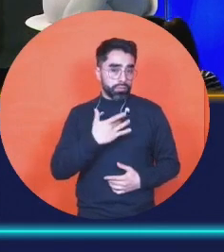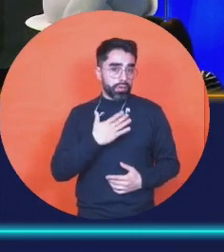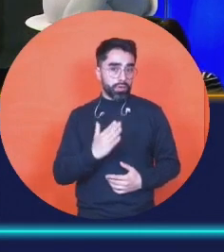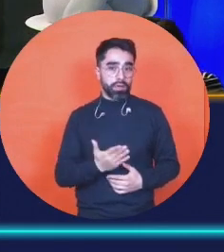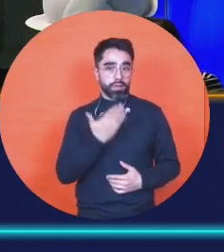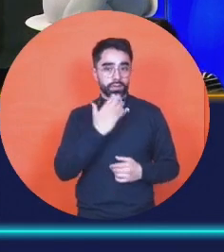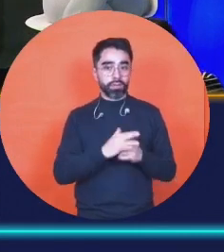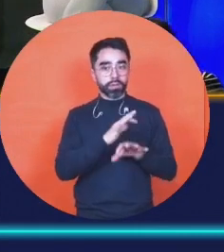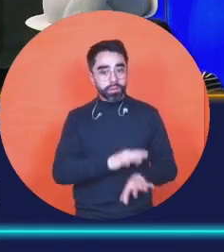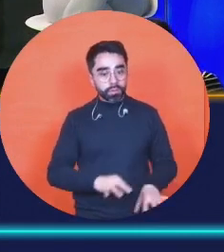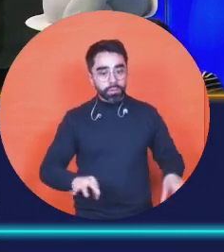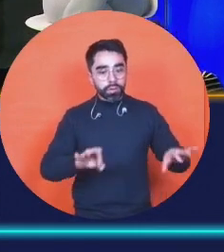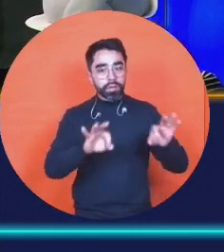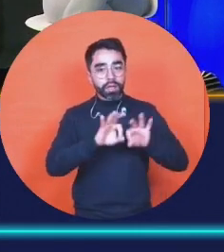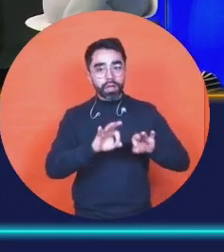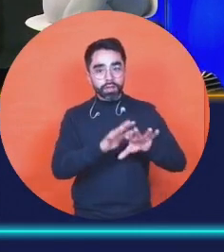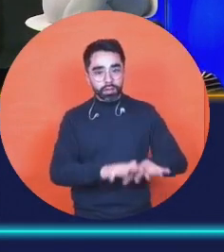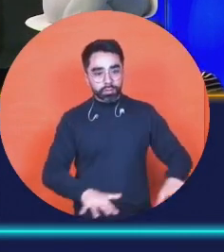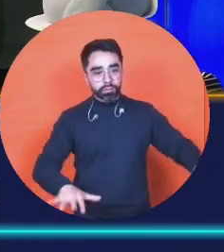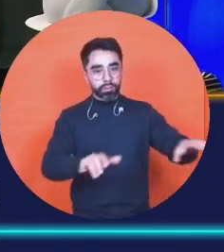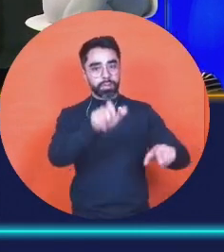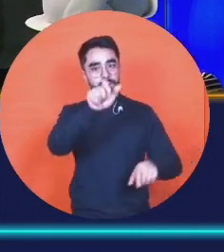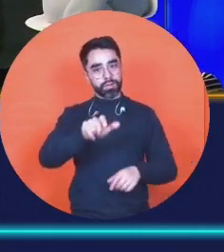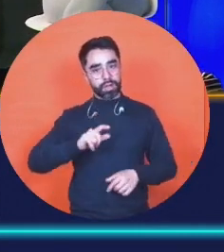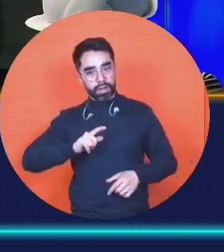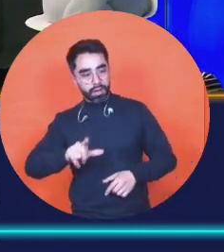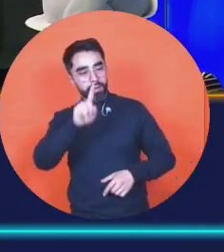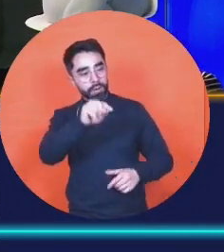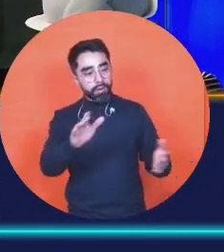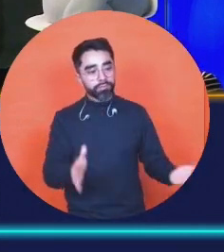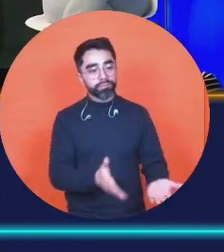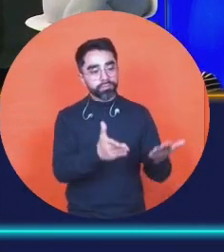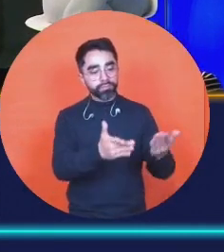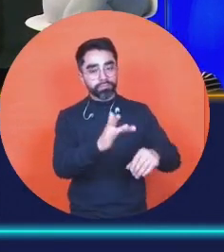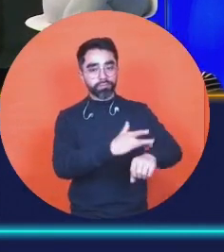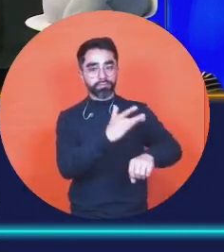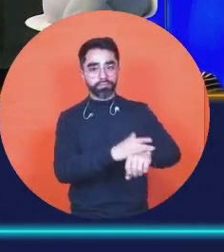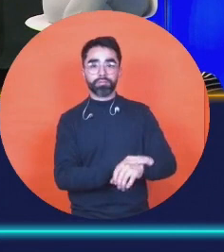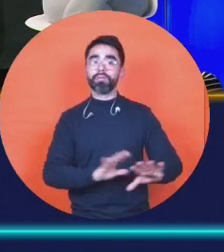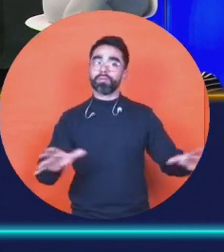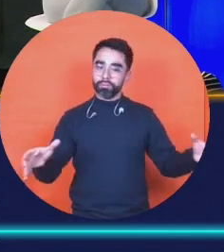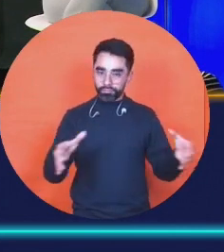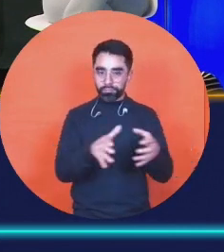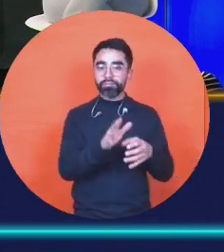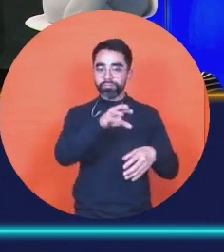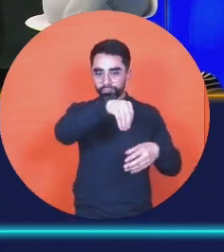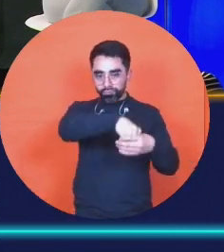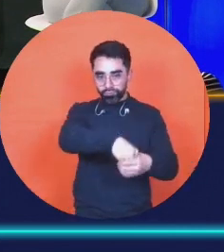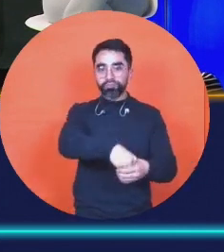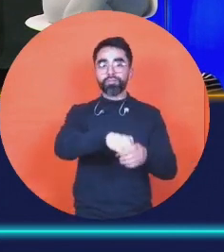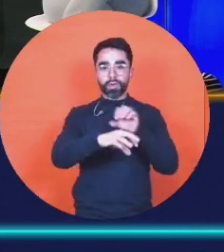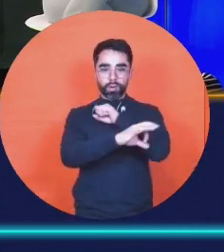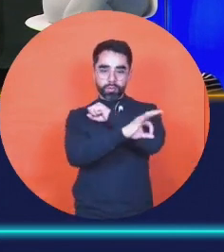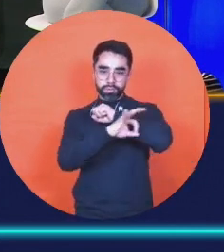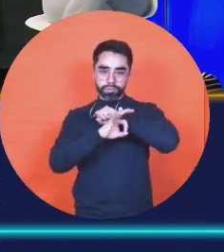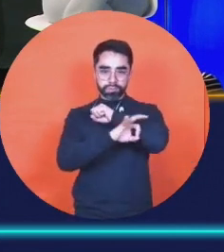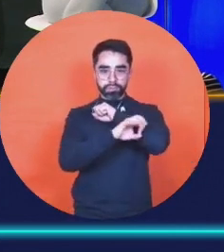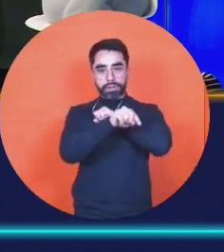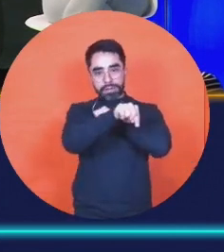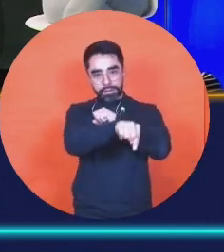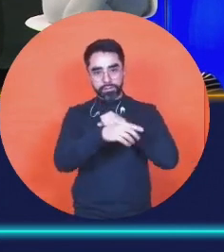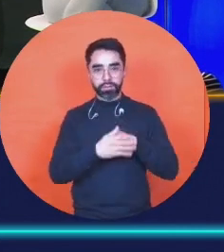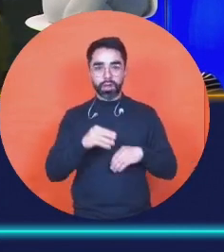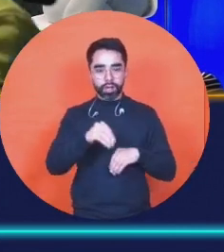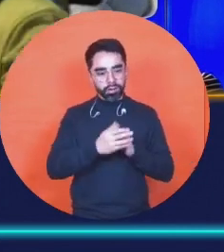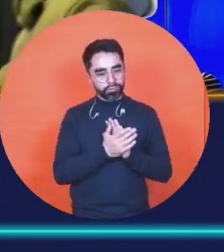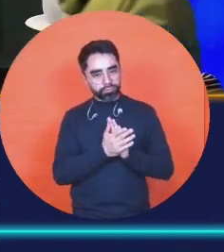uno es responsable de crearlos. En el equipo de nosotros hay psicólogos y tenemos toda una estructura